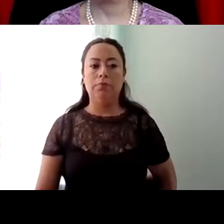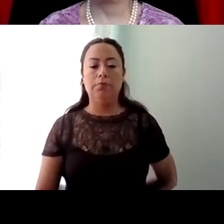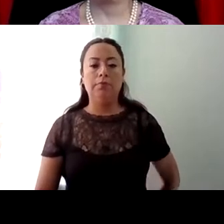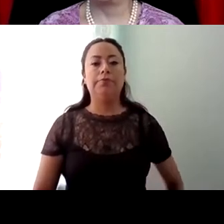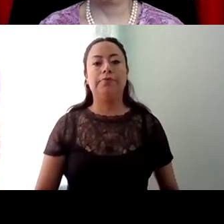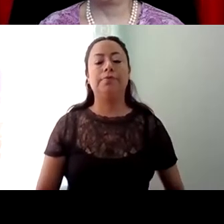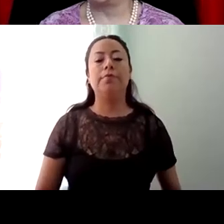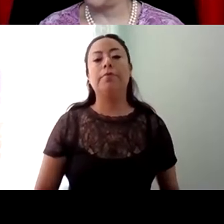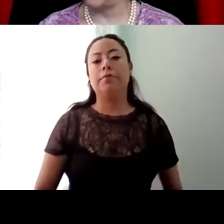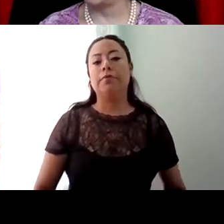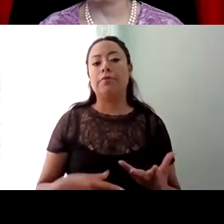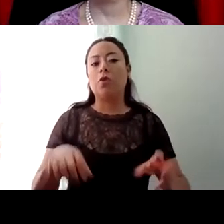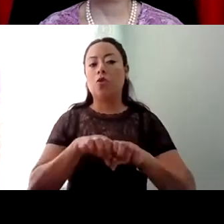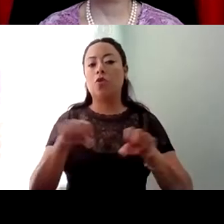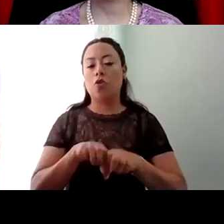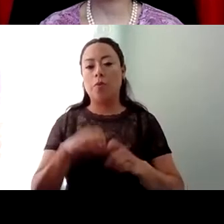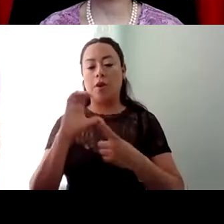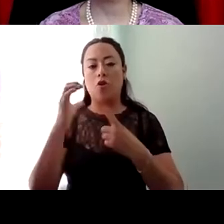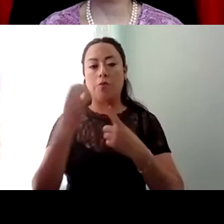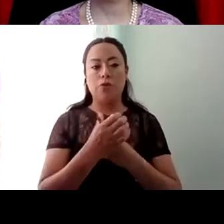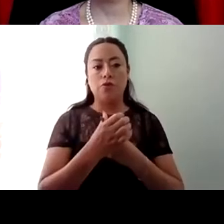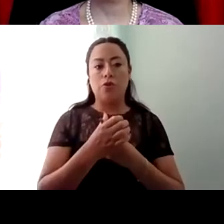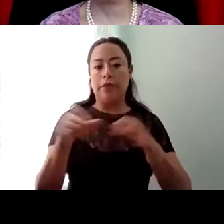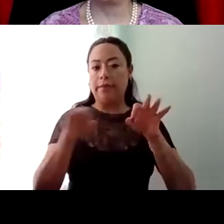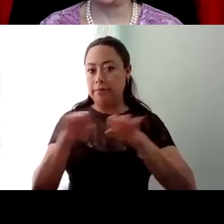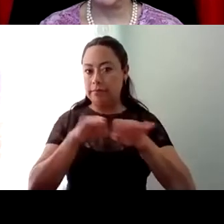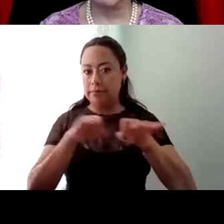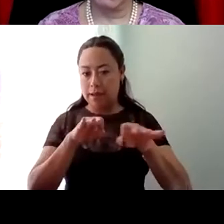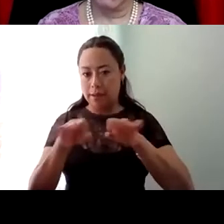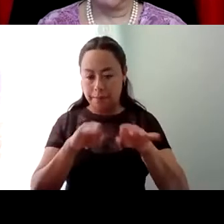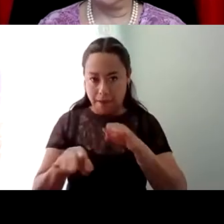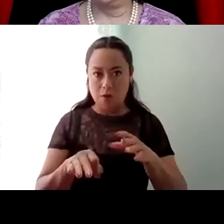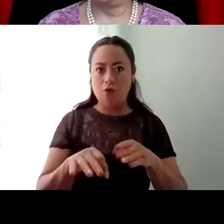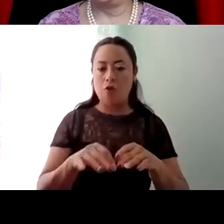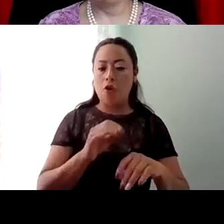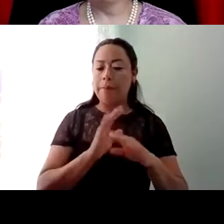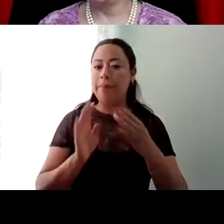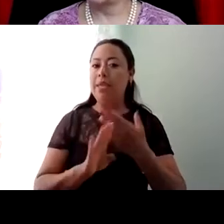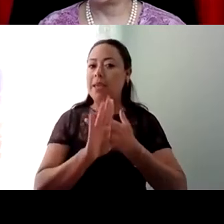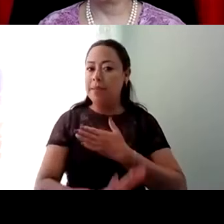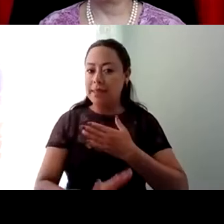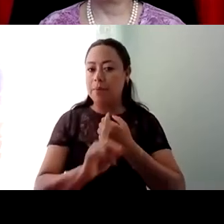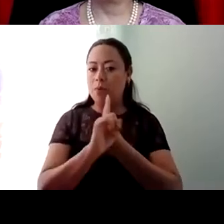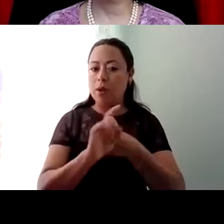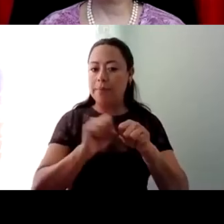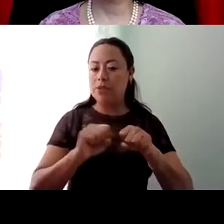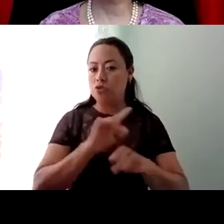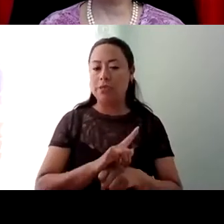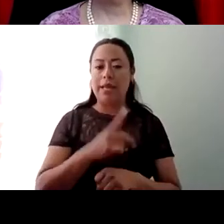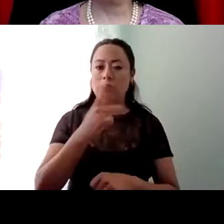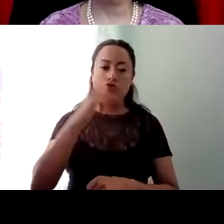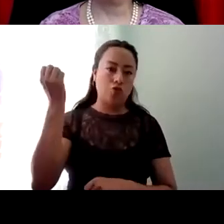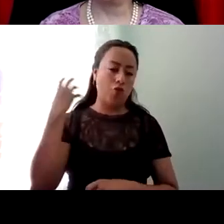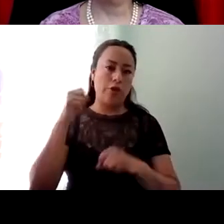Laborales, de Trabajo y Previsión Social del Congreso de la Ciudad de México. Y sí, reconozco que tenemos